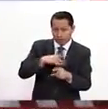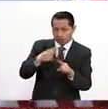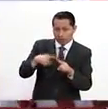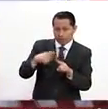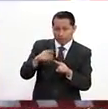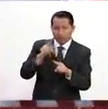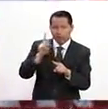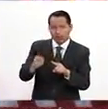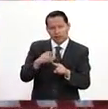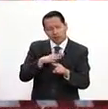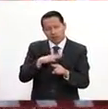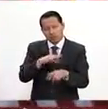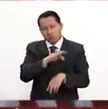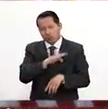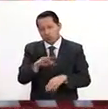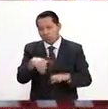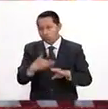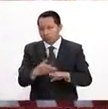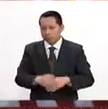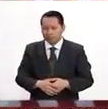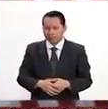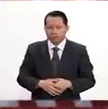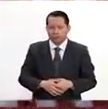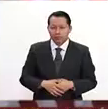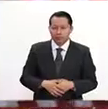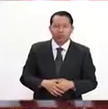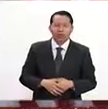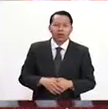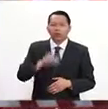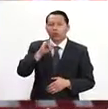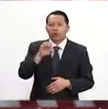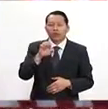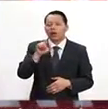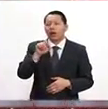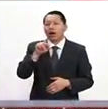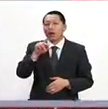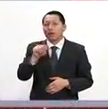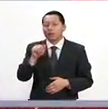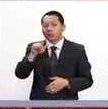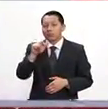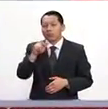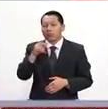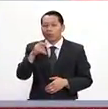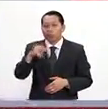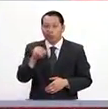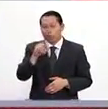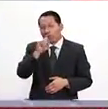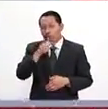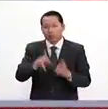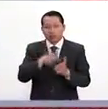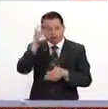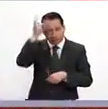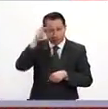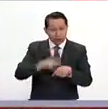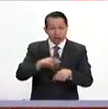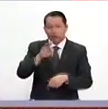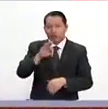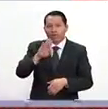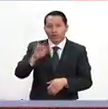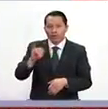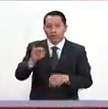tendría también implicaciones legales. José López Zamorano, llama la atención que sea nuevamente el director del FBI el que